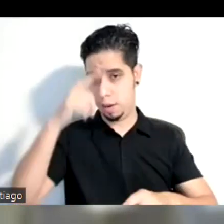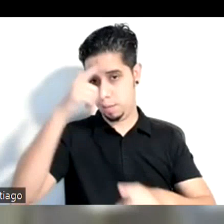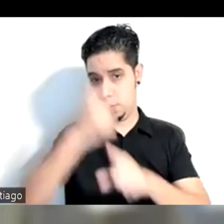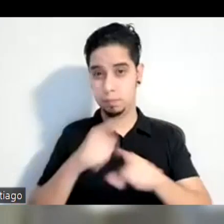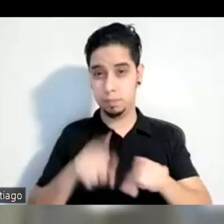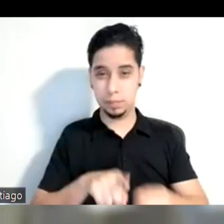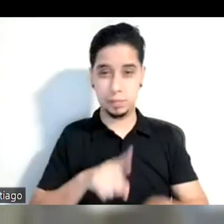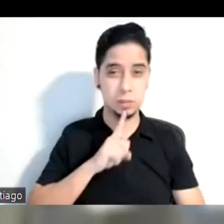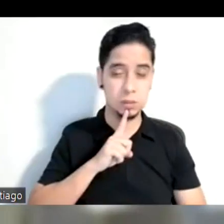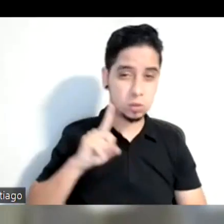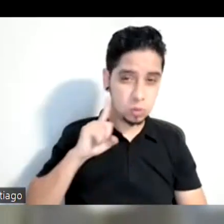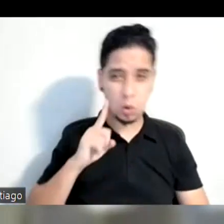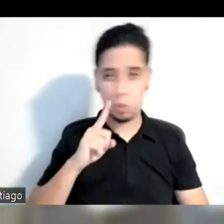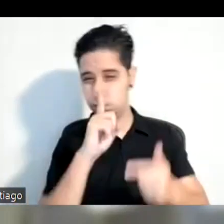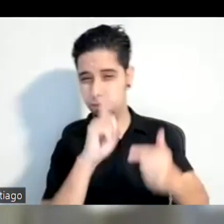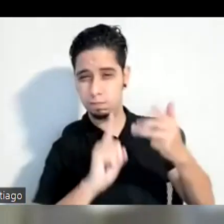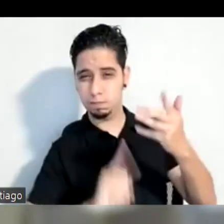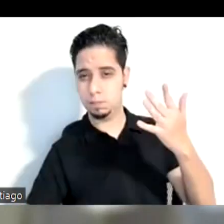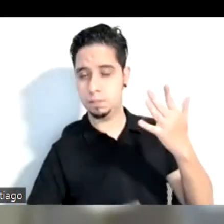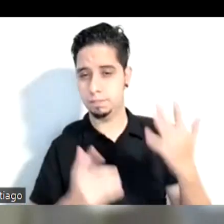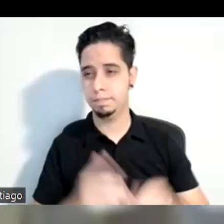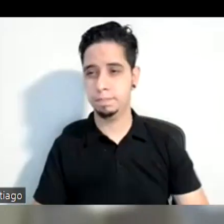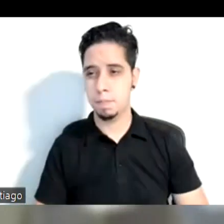solo y es solo de verdad.